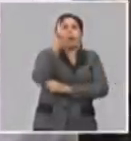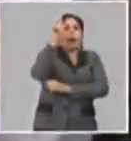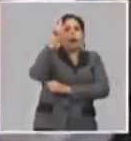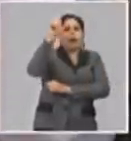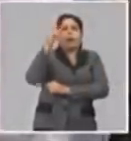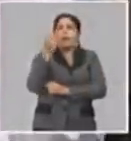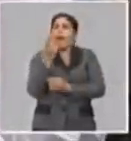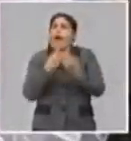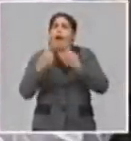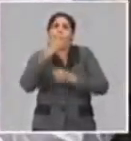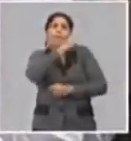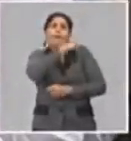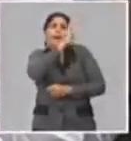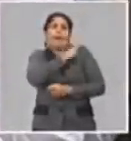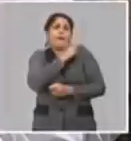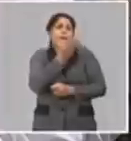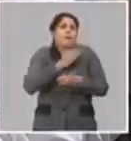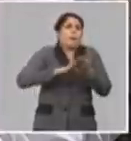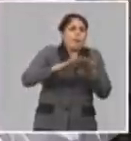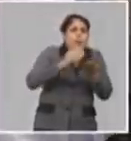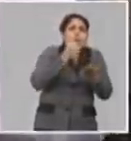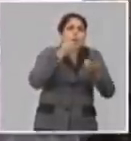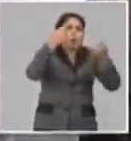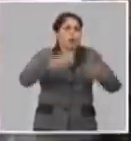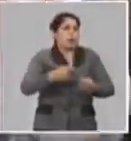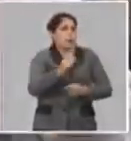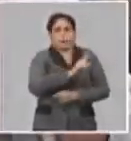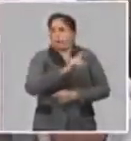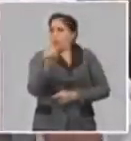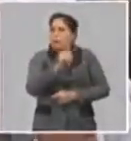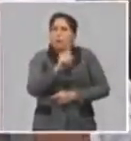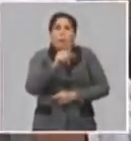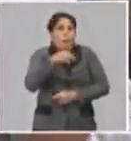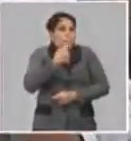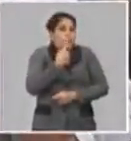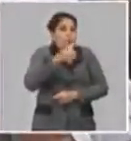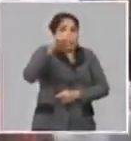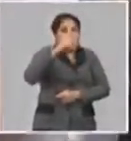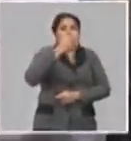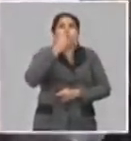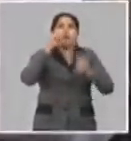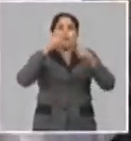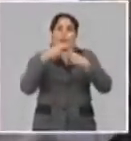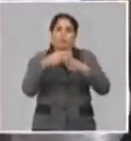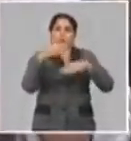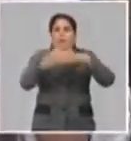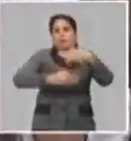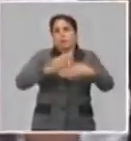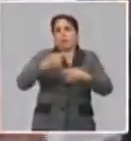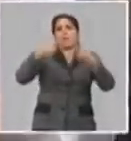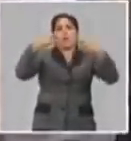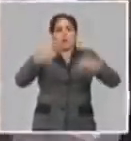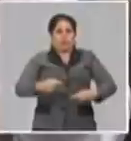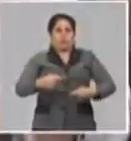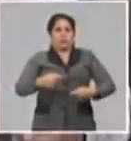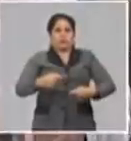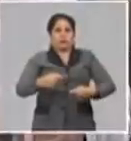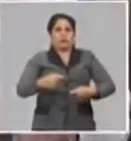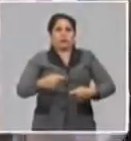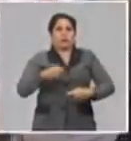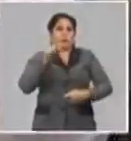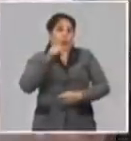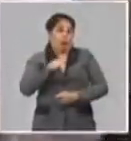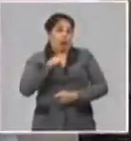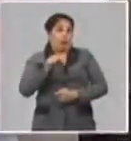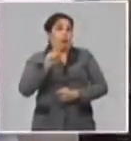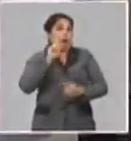disponer de los elementos para poder cumplirla. Vamos a transformar también, a flexibilizar el objeto social de la empresa estatal